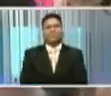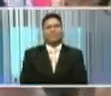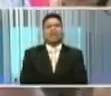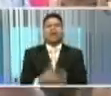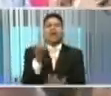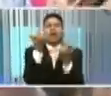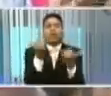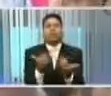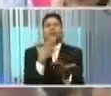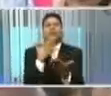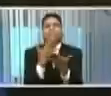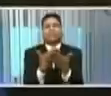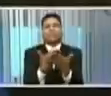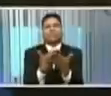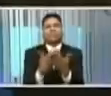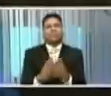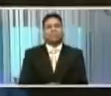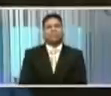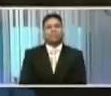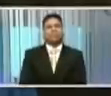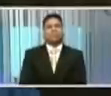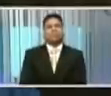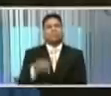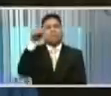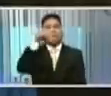pido que de aquí